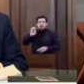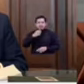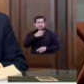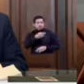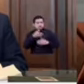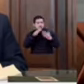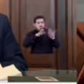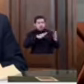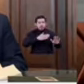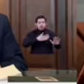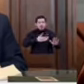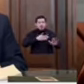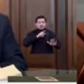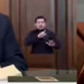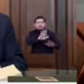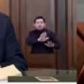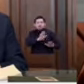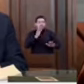qué le tienen que decir al país que estén tranquilos